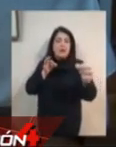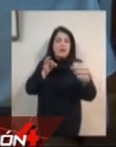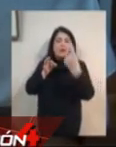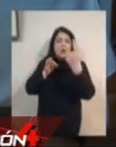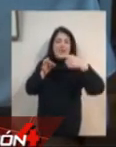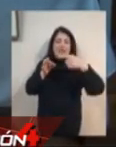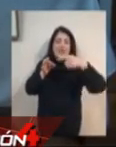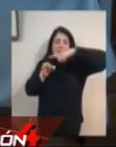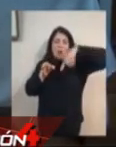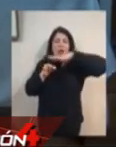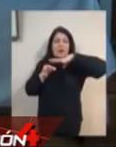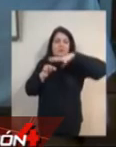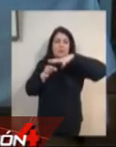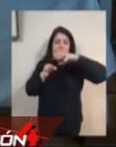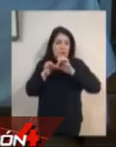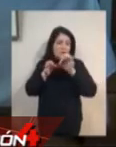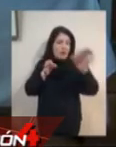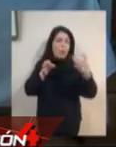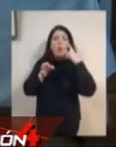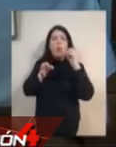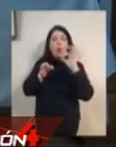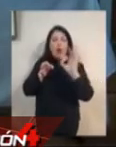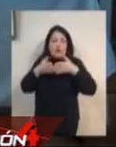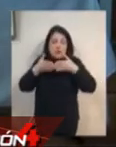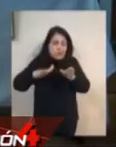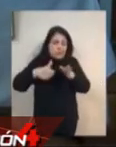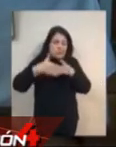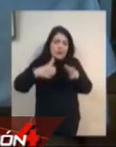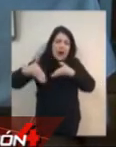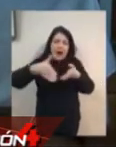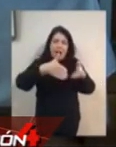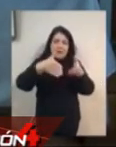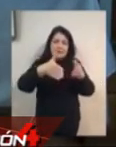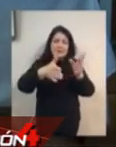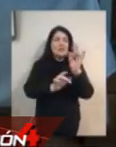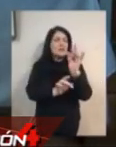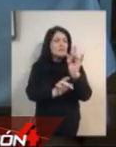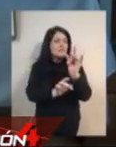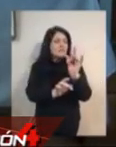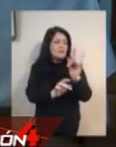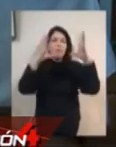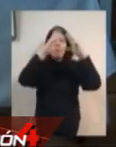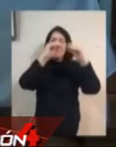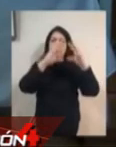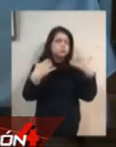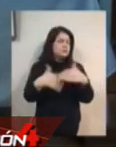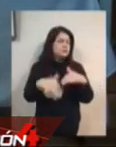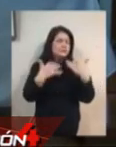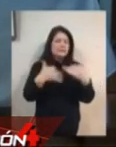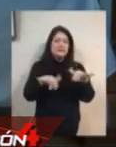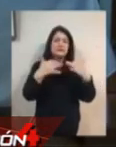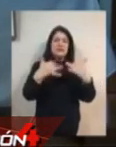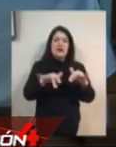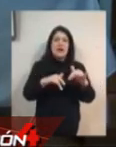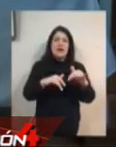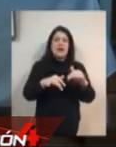del paraje. Entonces, abrir esa senda ha sido muy dificultoso. Estamos en esto, ha